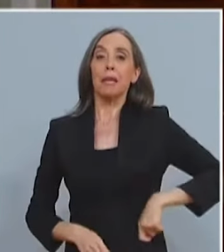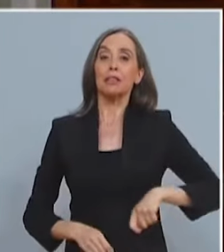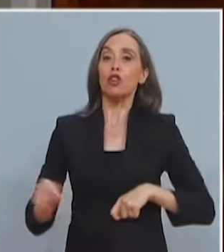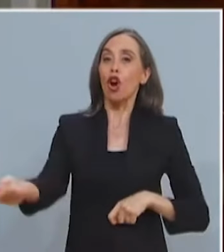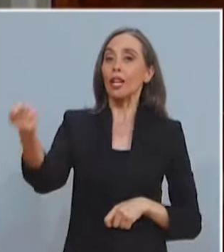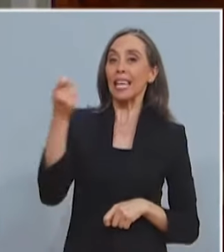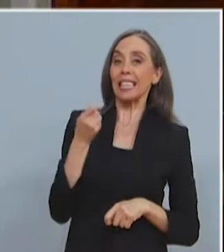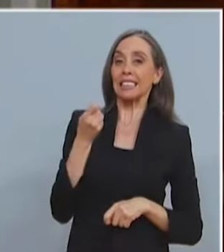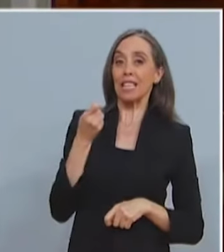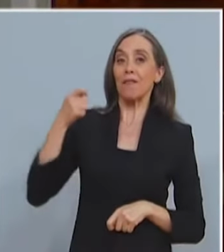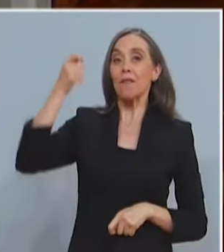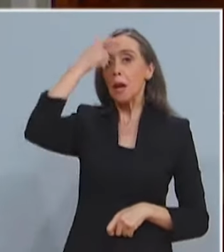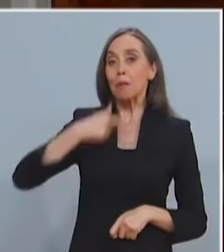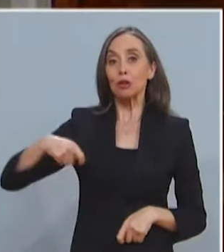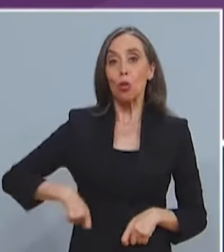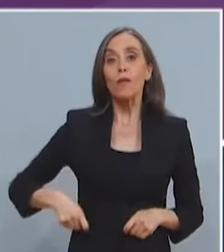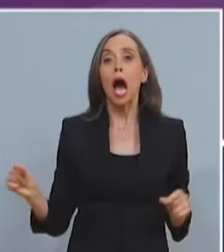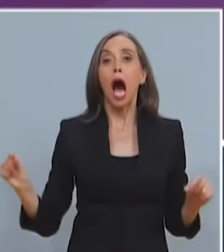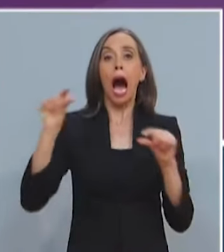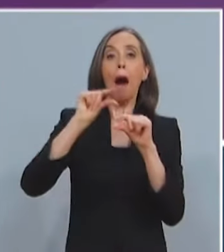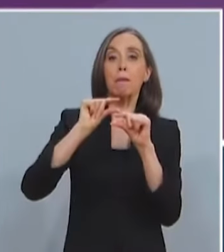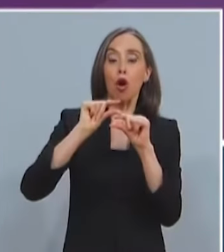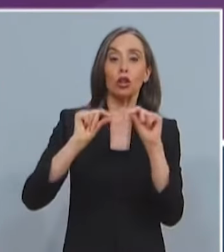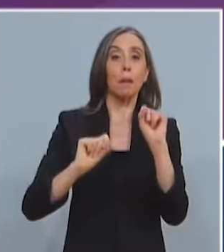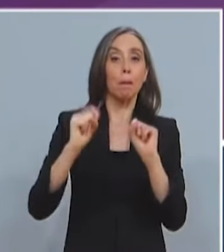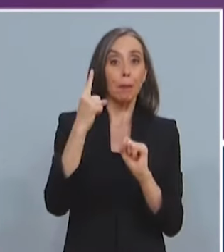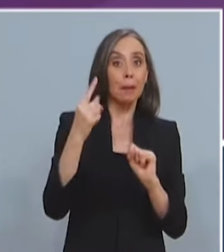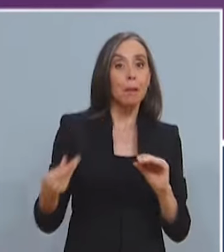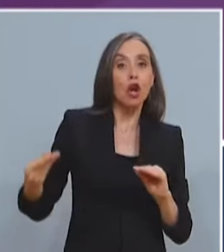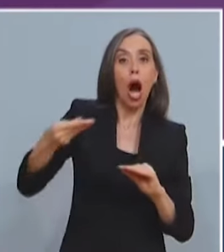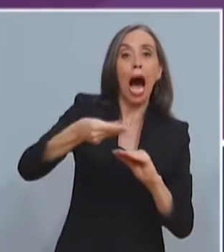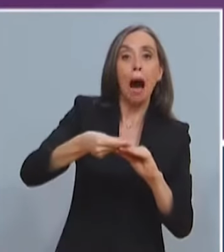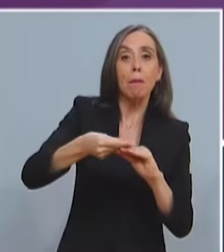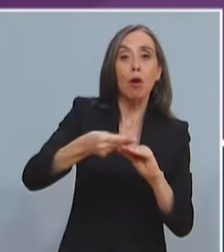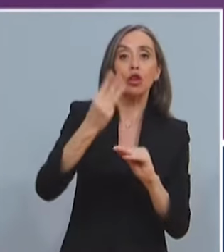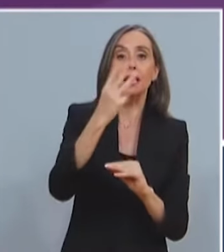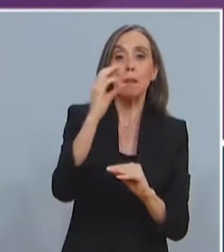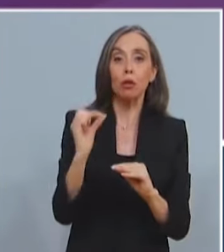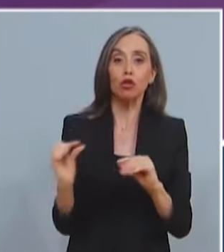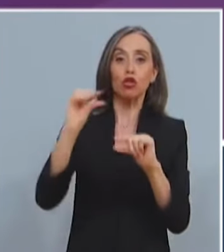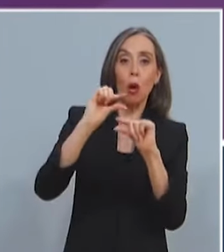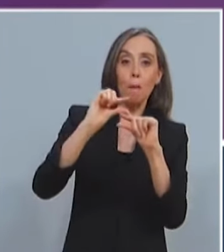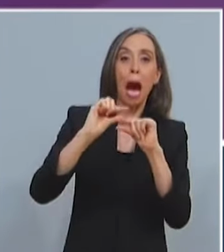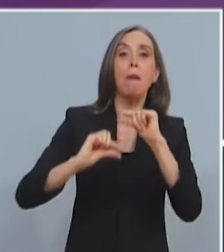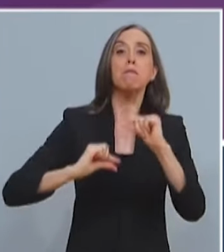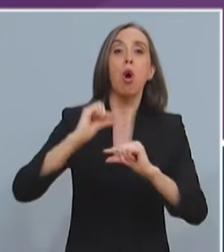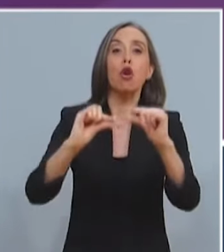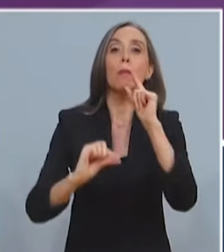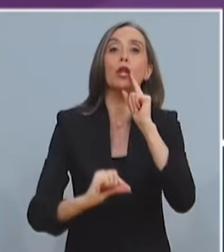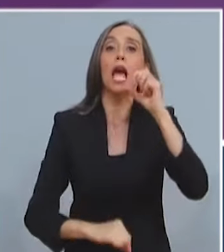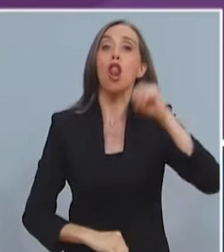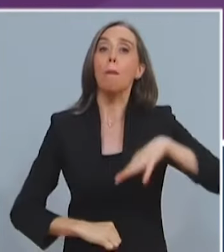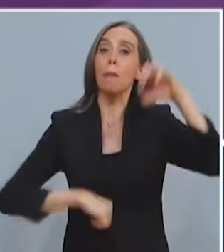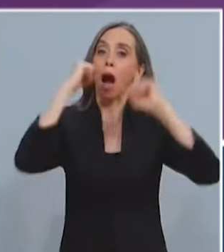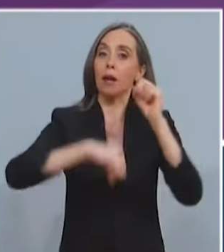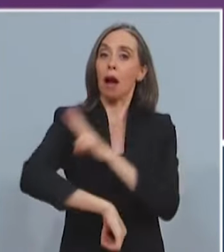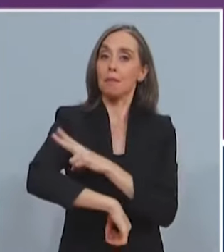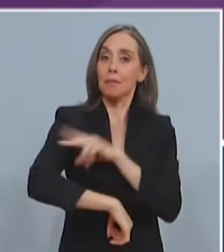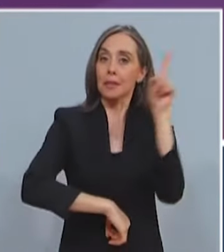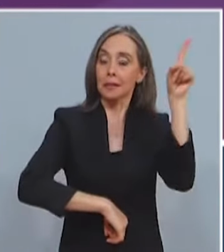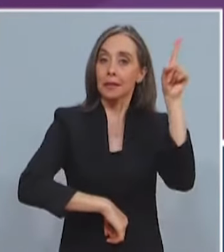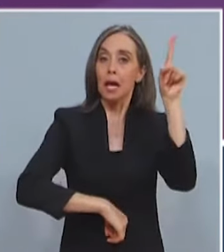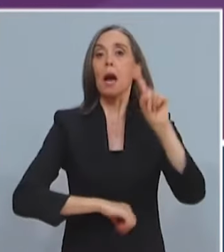los jubilados primero un aporte del 3 por ciento adicional y gradual que será de cargo del empleador y que